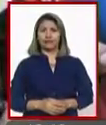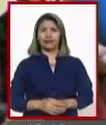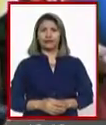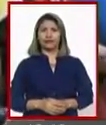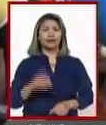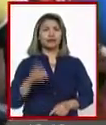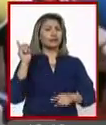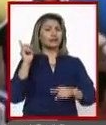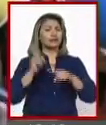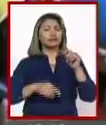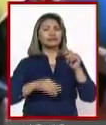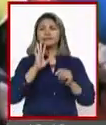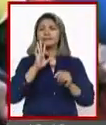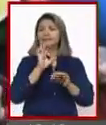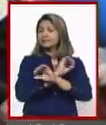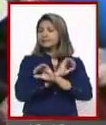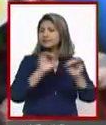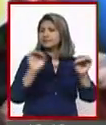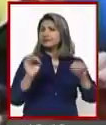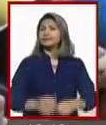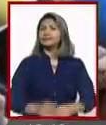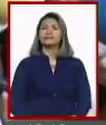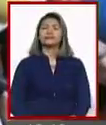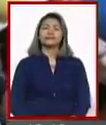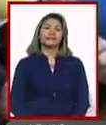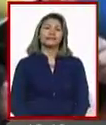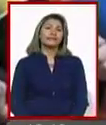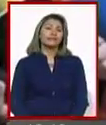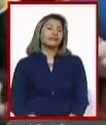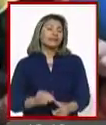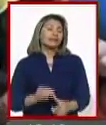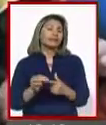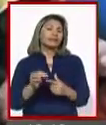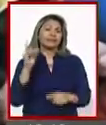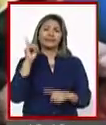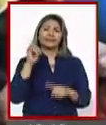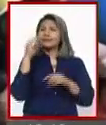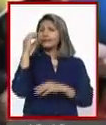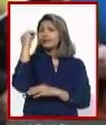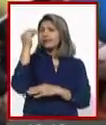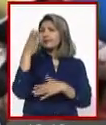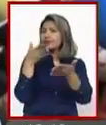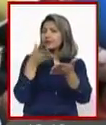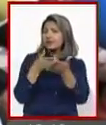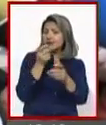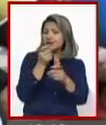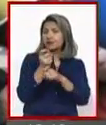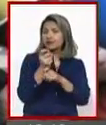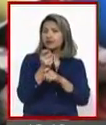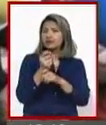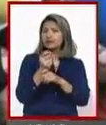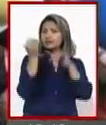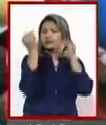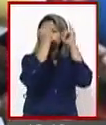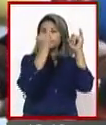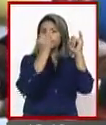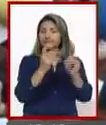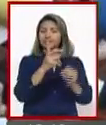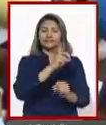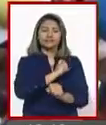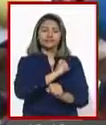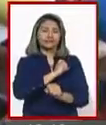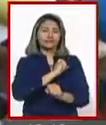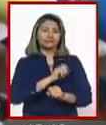No podemos vertir ningún criterio, ninguna opinión, y mucho menos una opinión que vaya a dañar la imagen de los